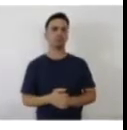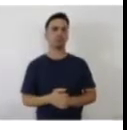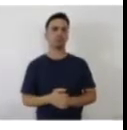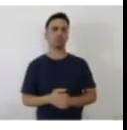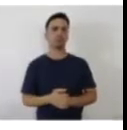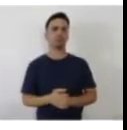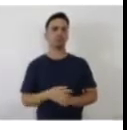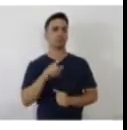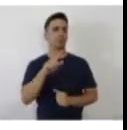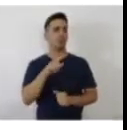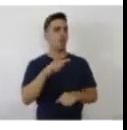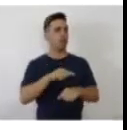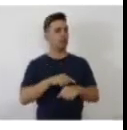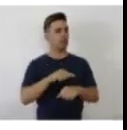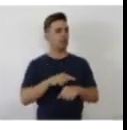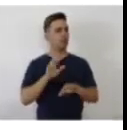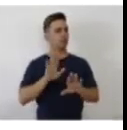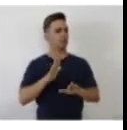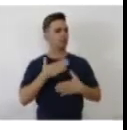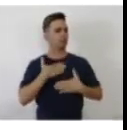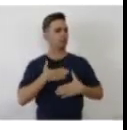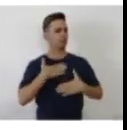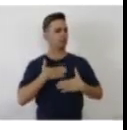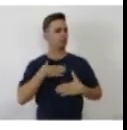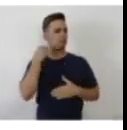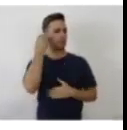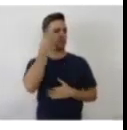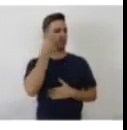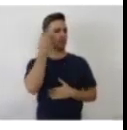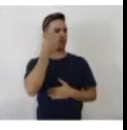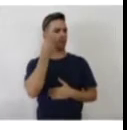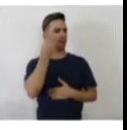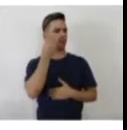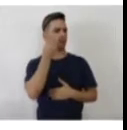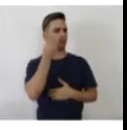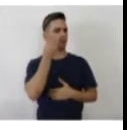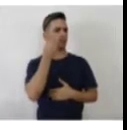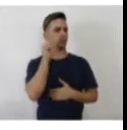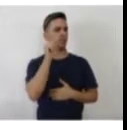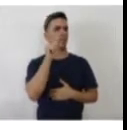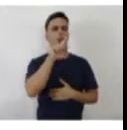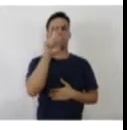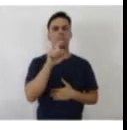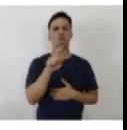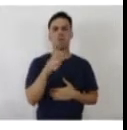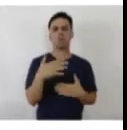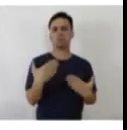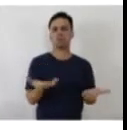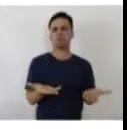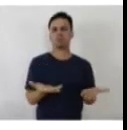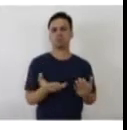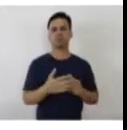Les estoy dando un tiempo para que piensen en qué les están sugiriendo